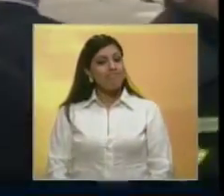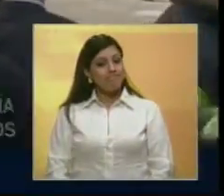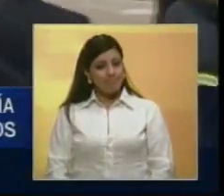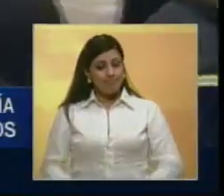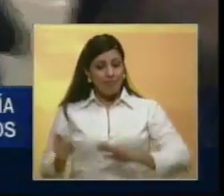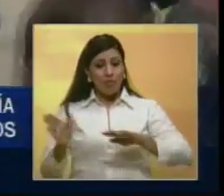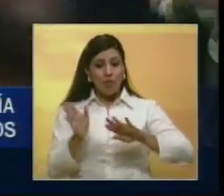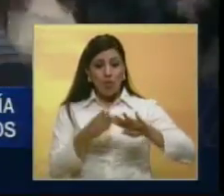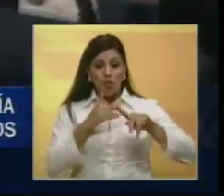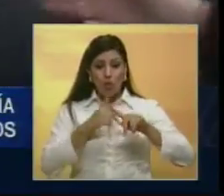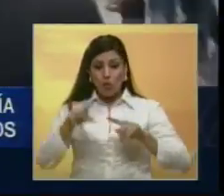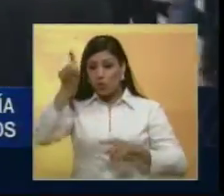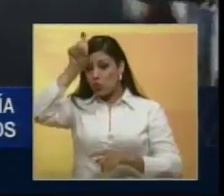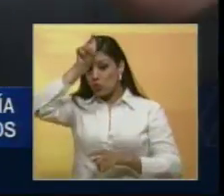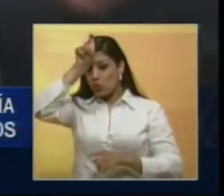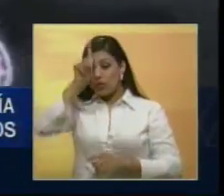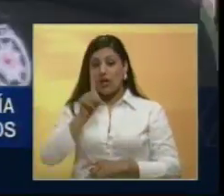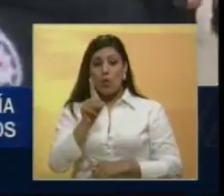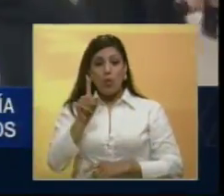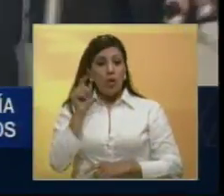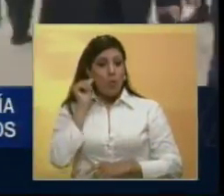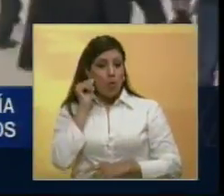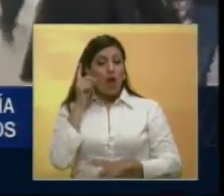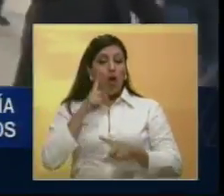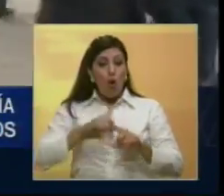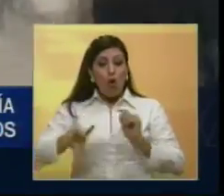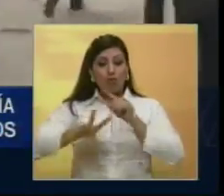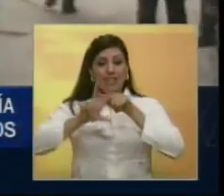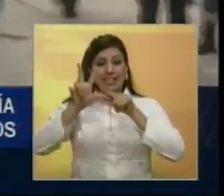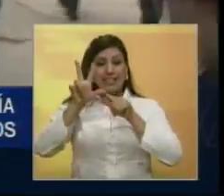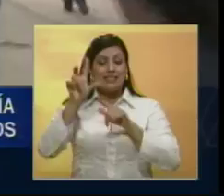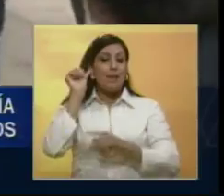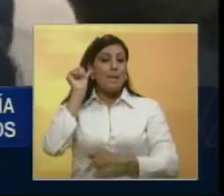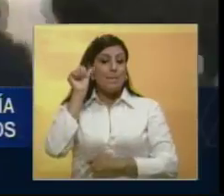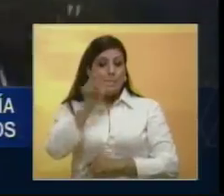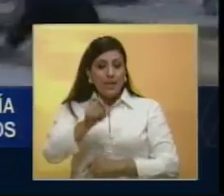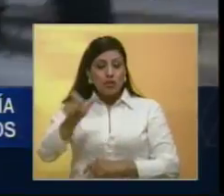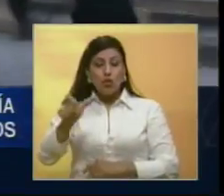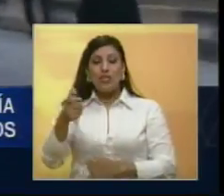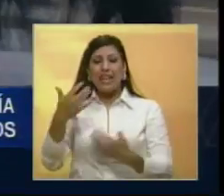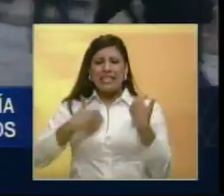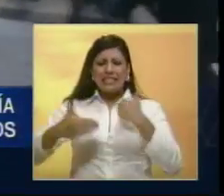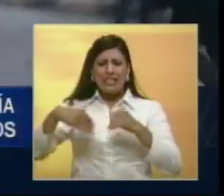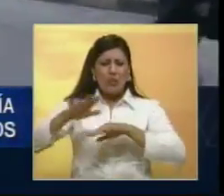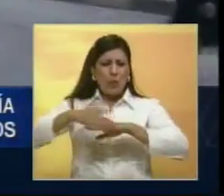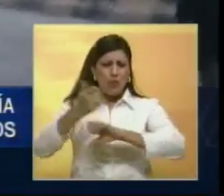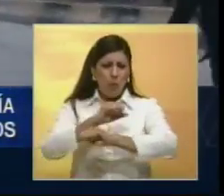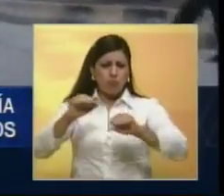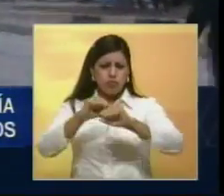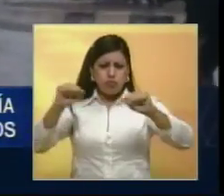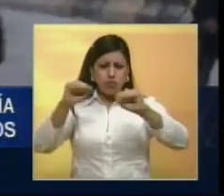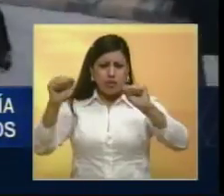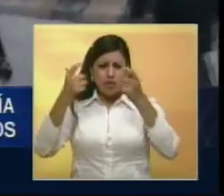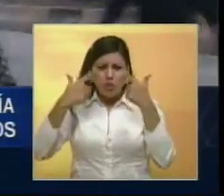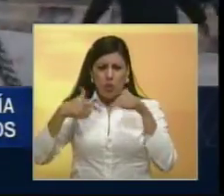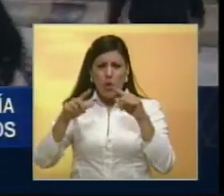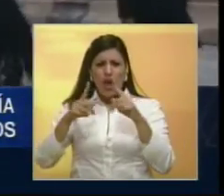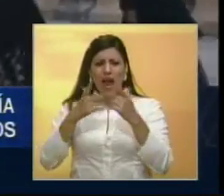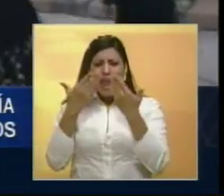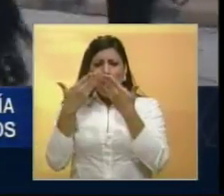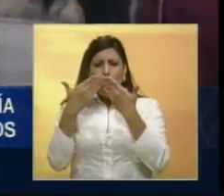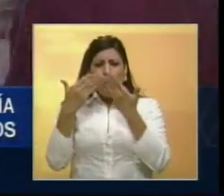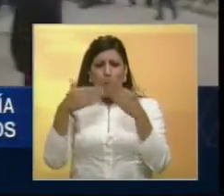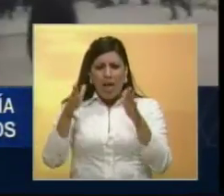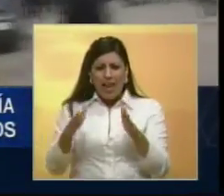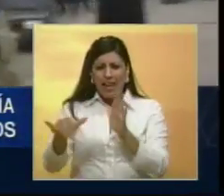En Turquía, al menos una mujer murió y otras 3 personas resultaron heridas tras una detonación registrada en el patio de una escuela